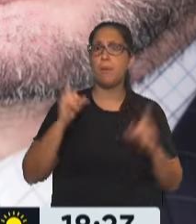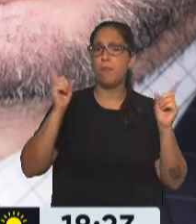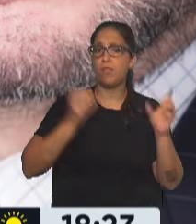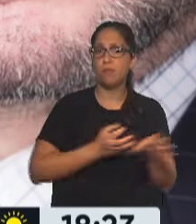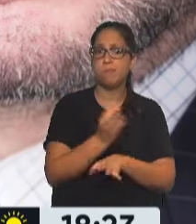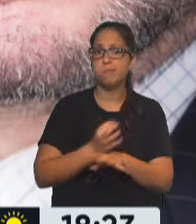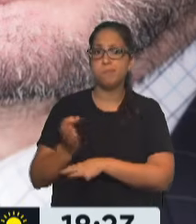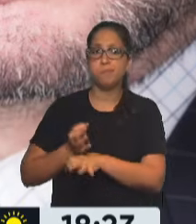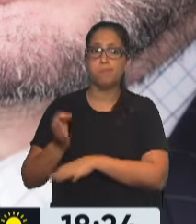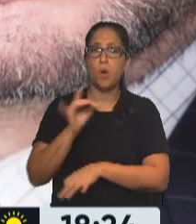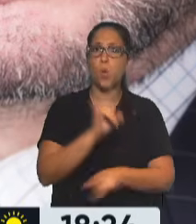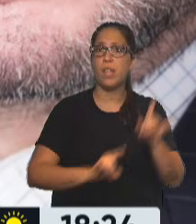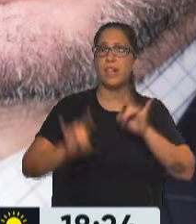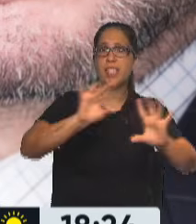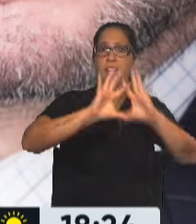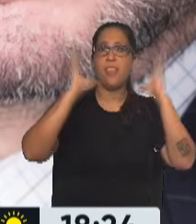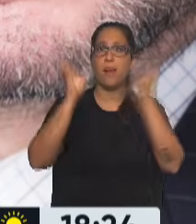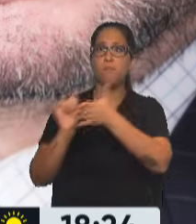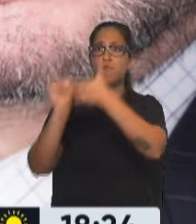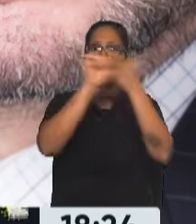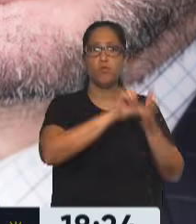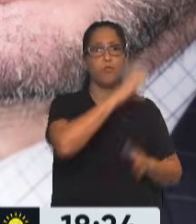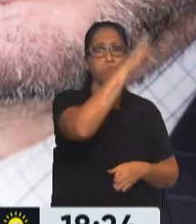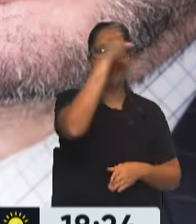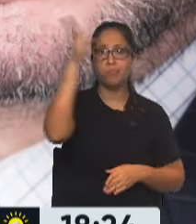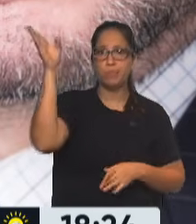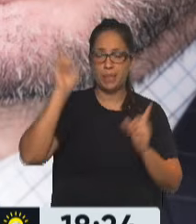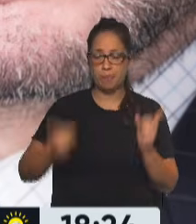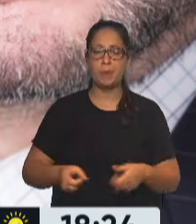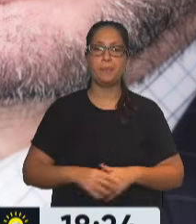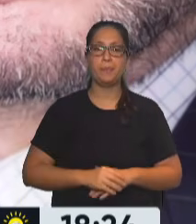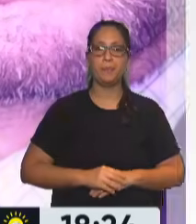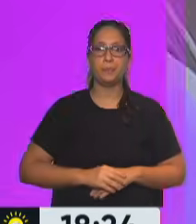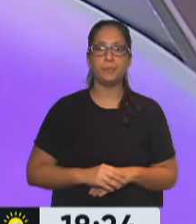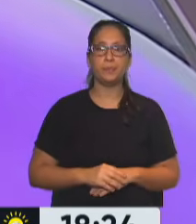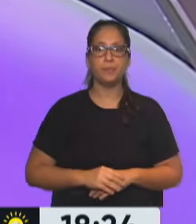profesor invitado en varias universidades internacionales.